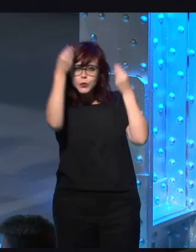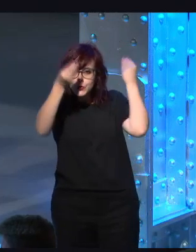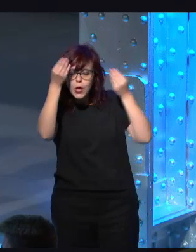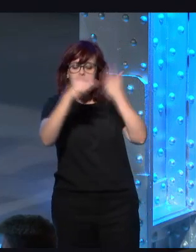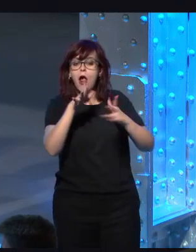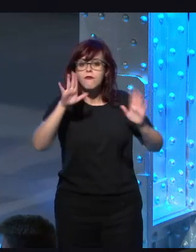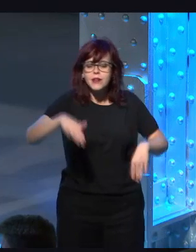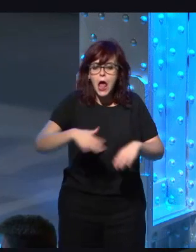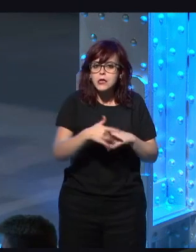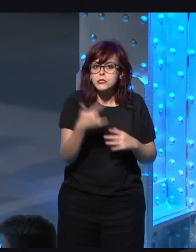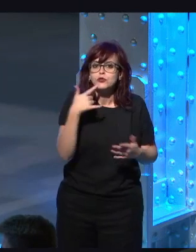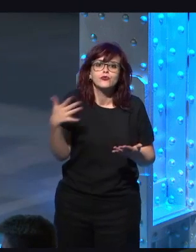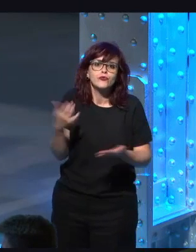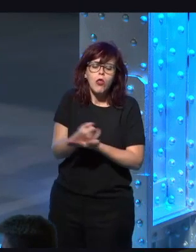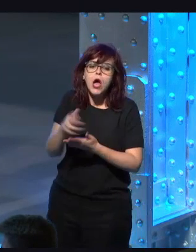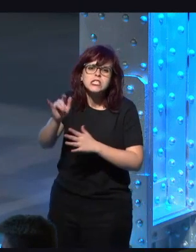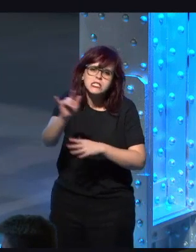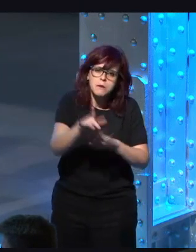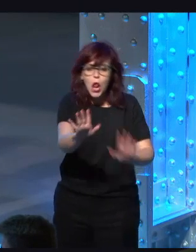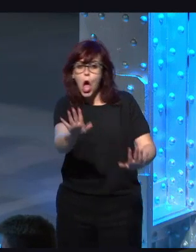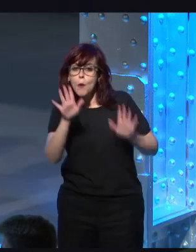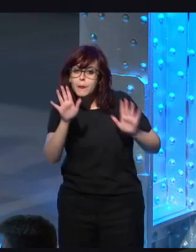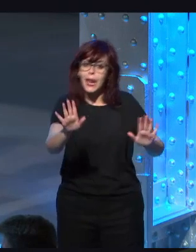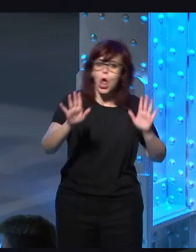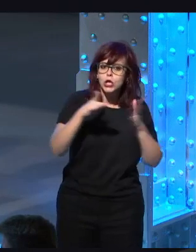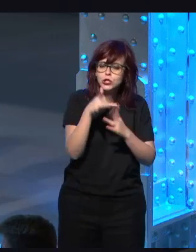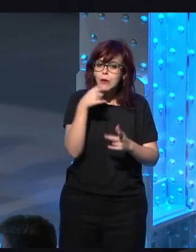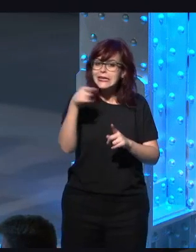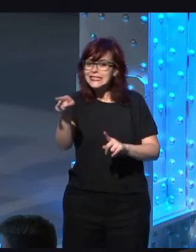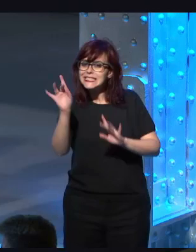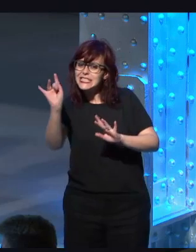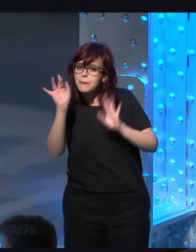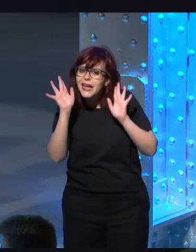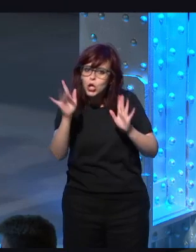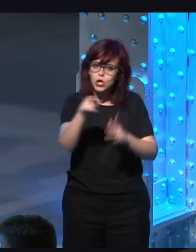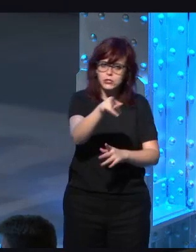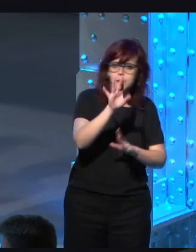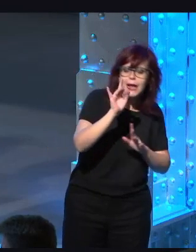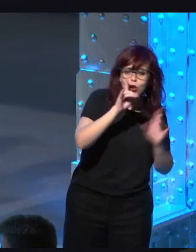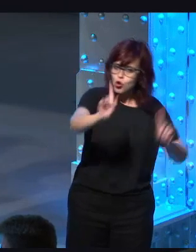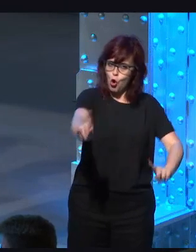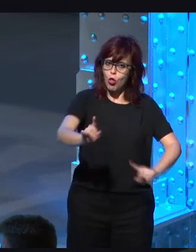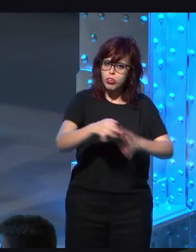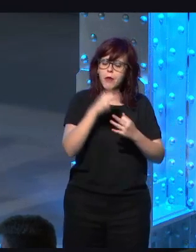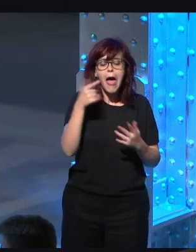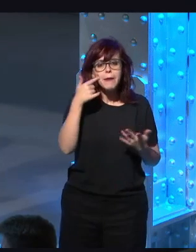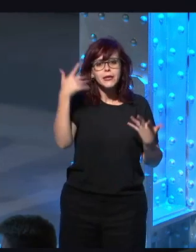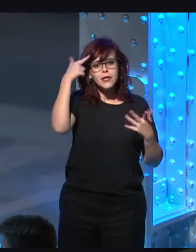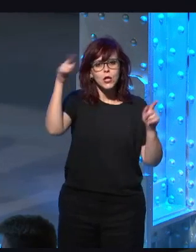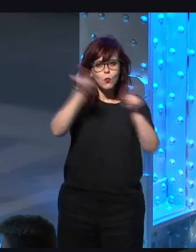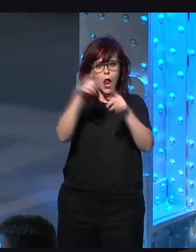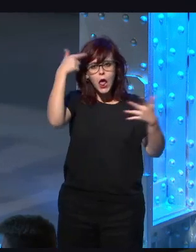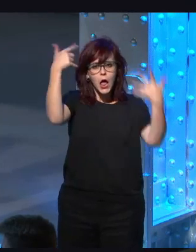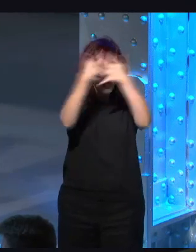verdad líquida y en el todo vale y el mundo de la incertidumbre, ¿no? Que creo que ya estamos bastante metidos en el mundo de